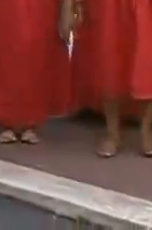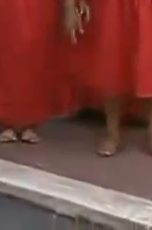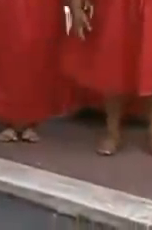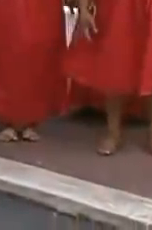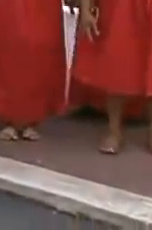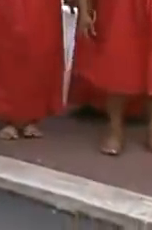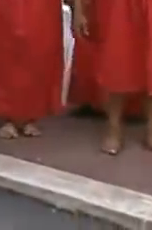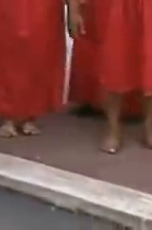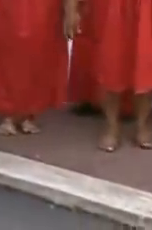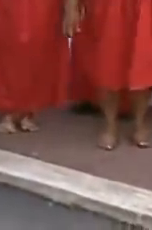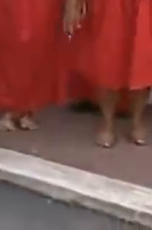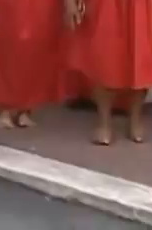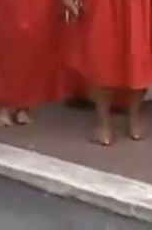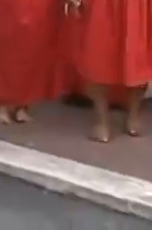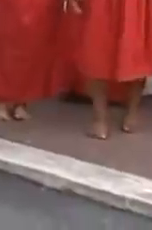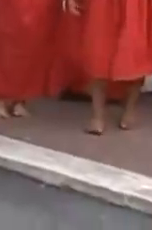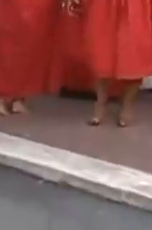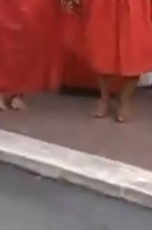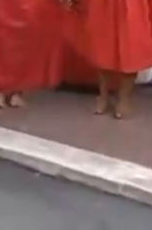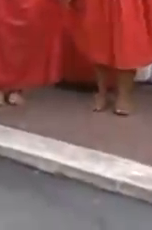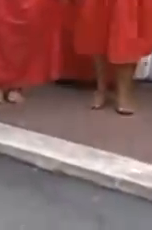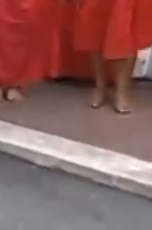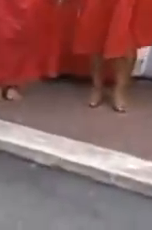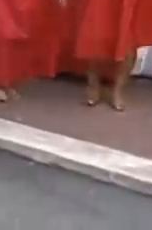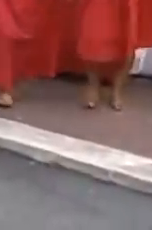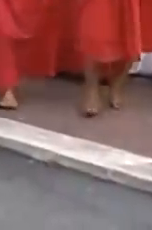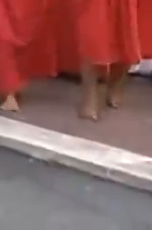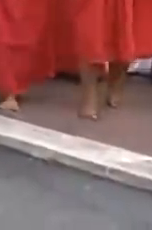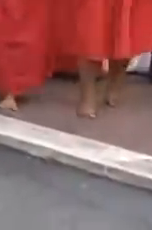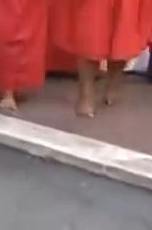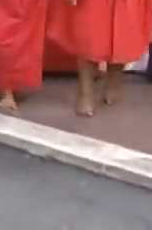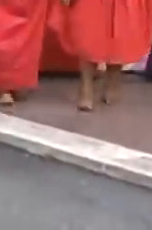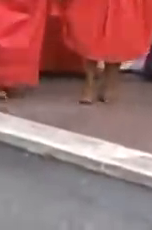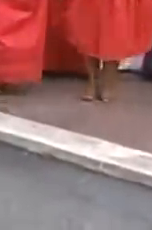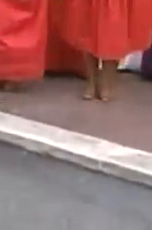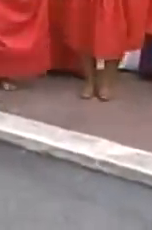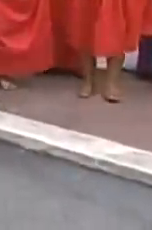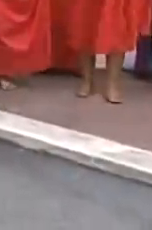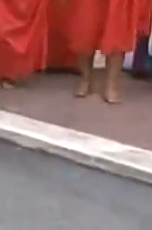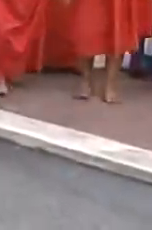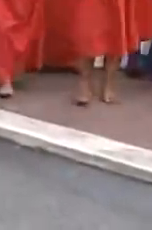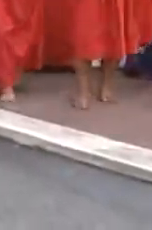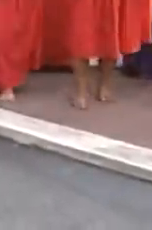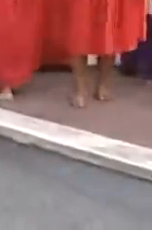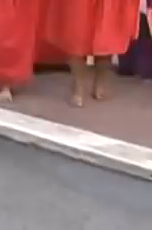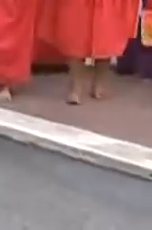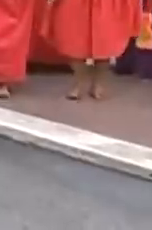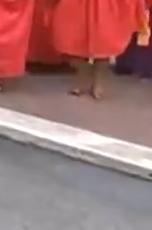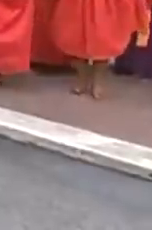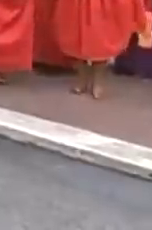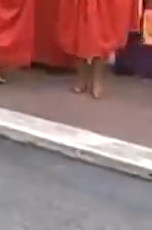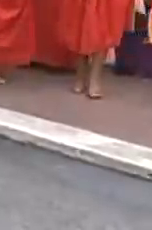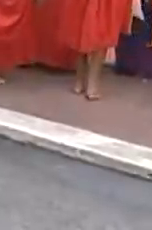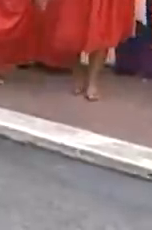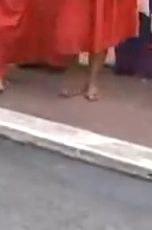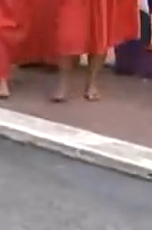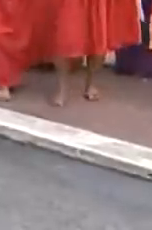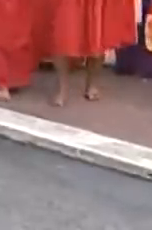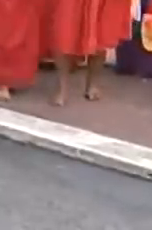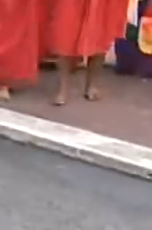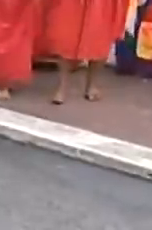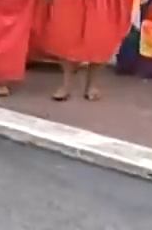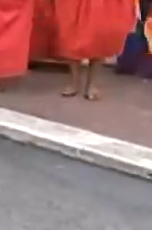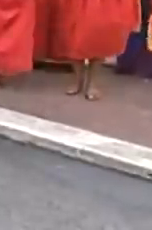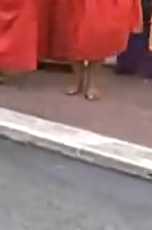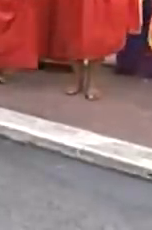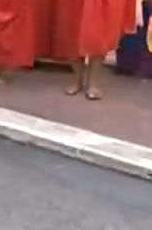será yo naruki maraisa, será yo naruki maraisa, será yo sé que ya